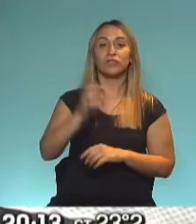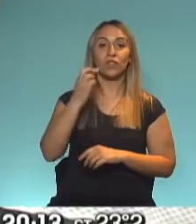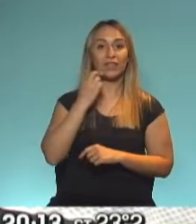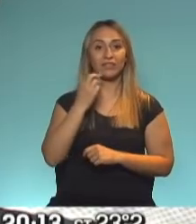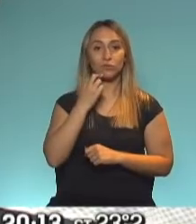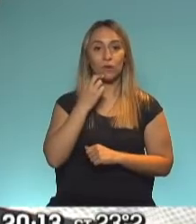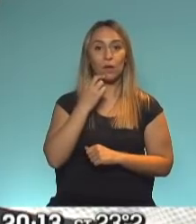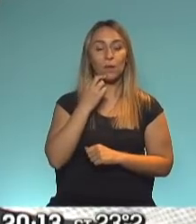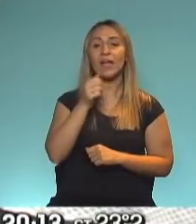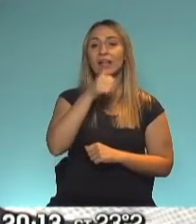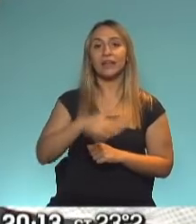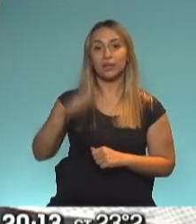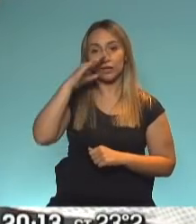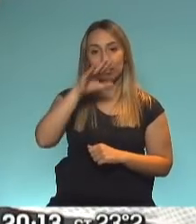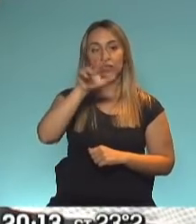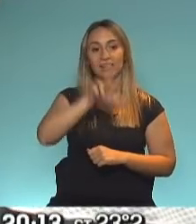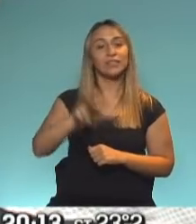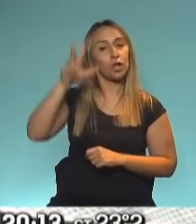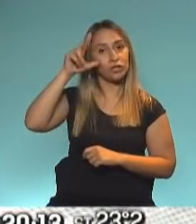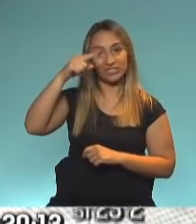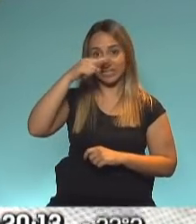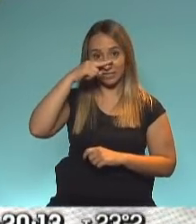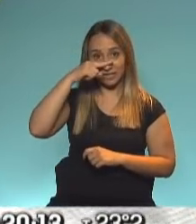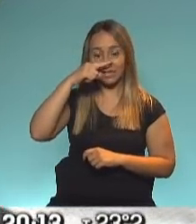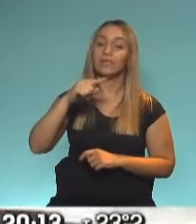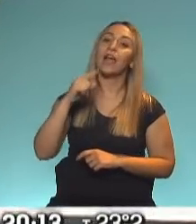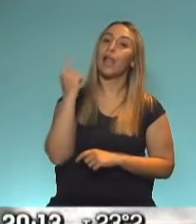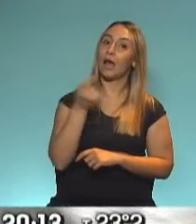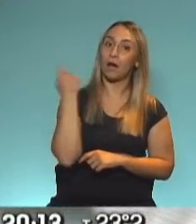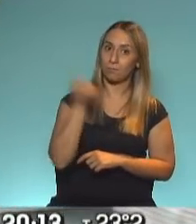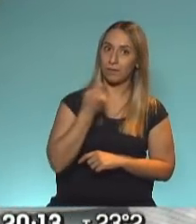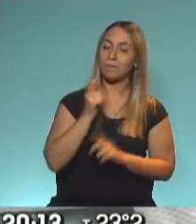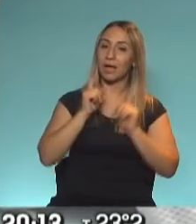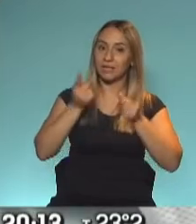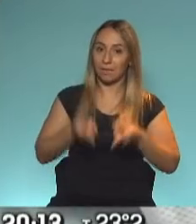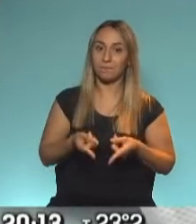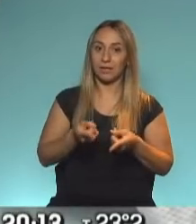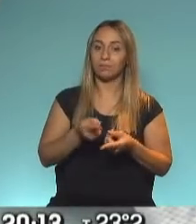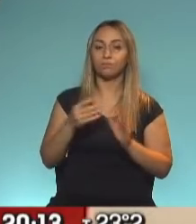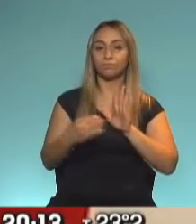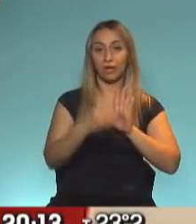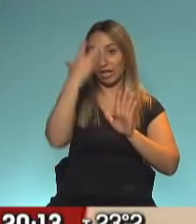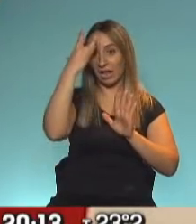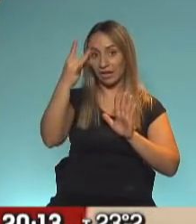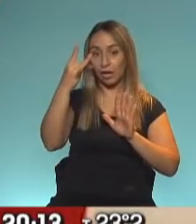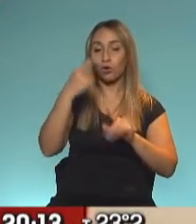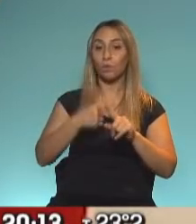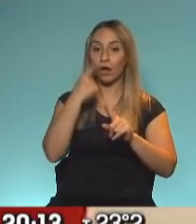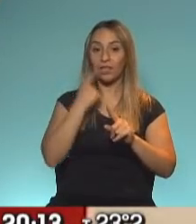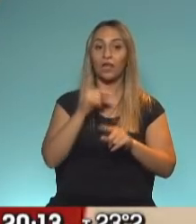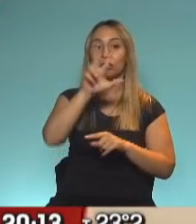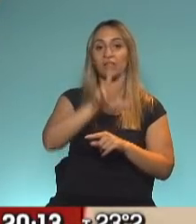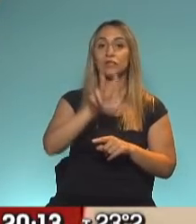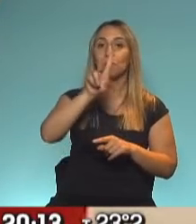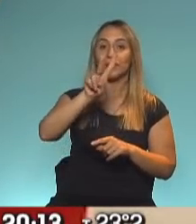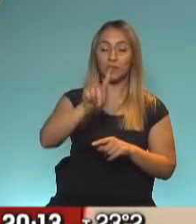casos, Río Negro, 387. La Pampa es otra provincia que registra un récord diario con 321